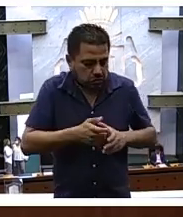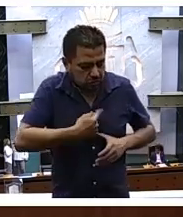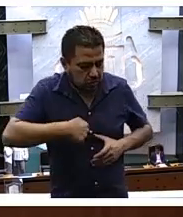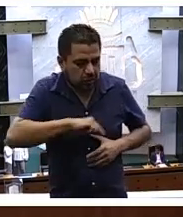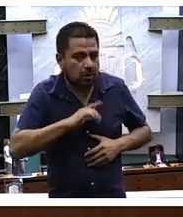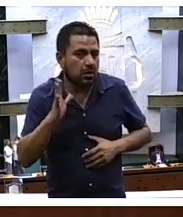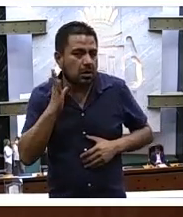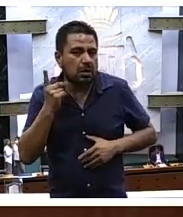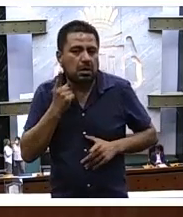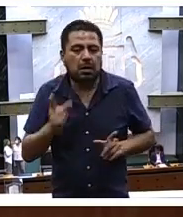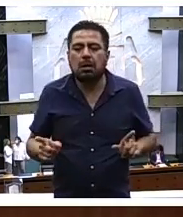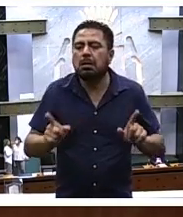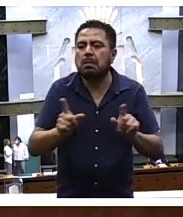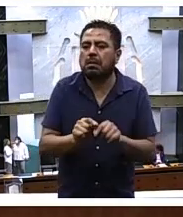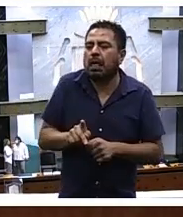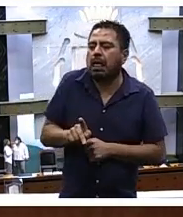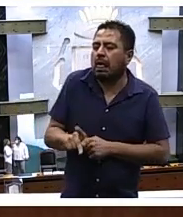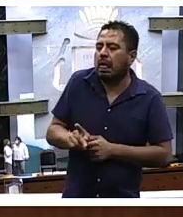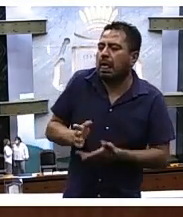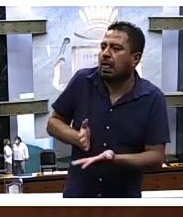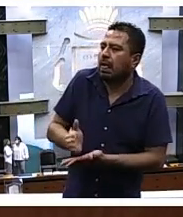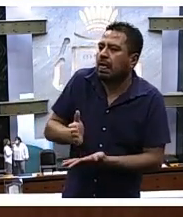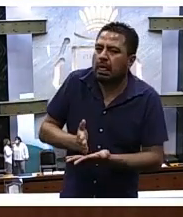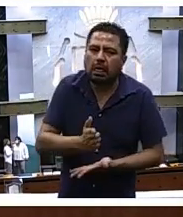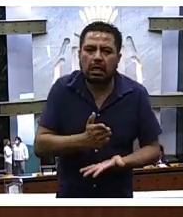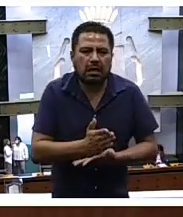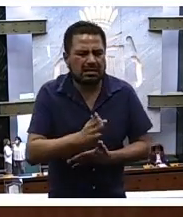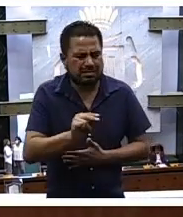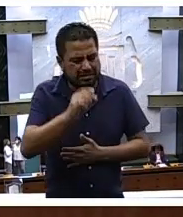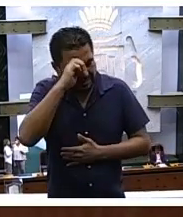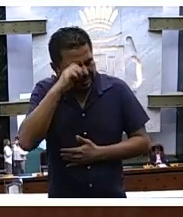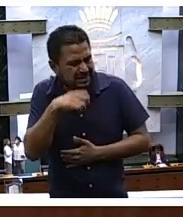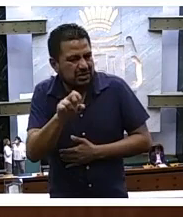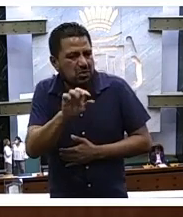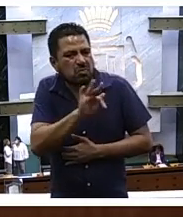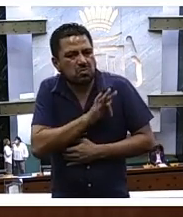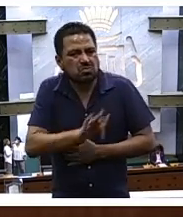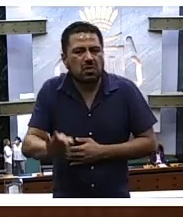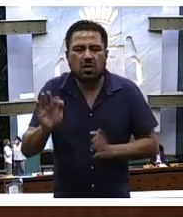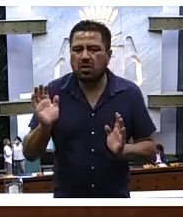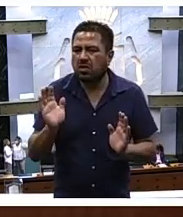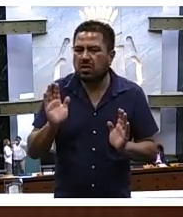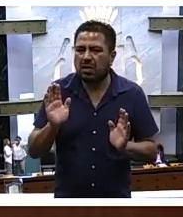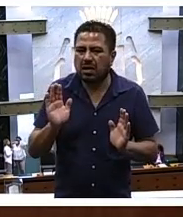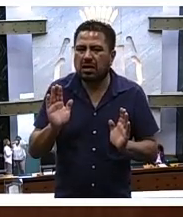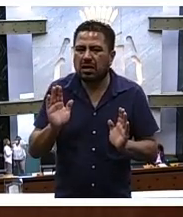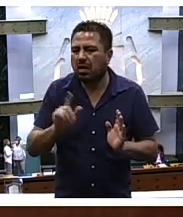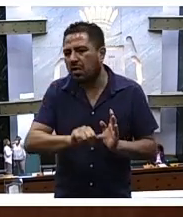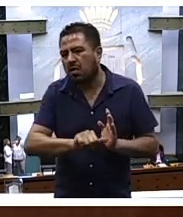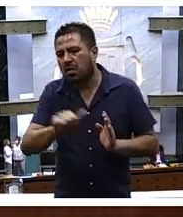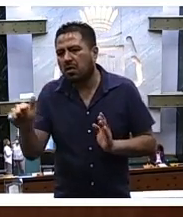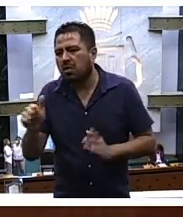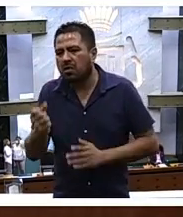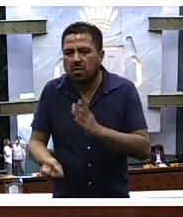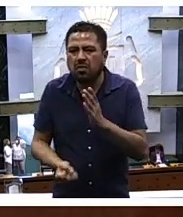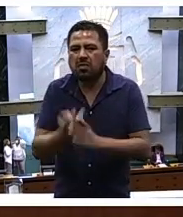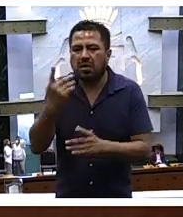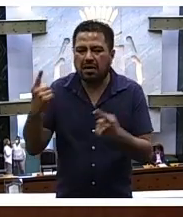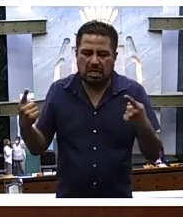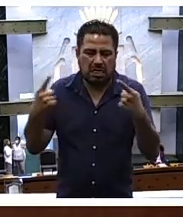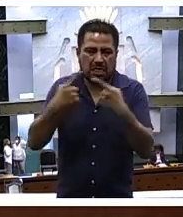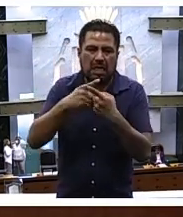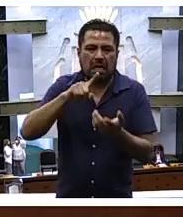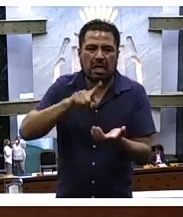Congreso simplemente simulamos una consulta, por lo que no extraña que podríamos estar a la víspera de otra nueva